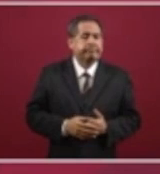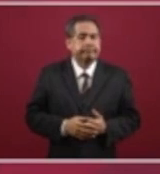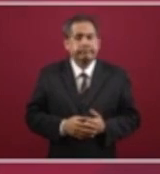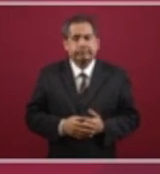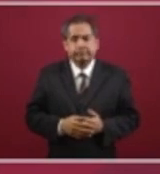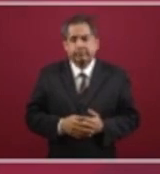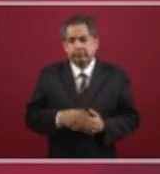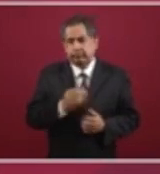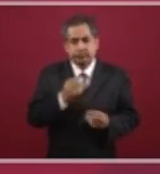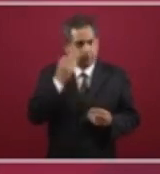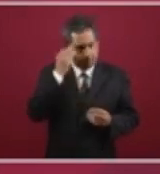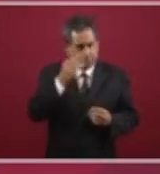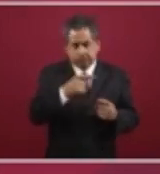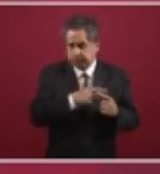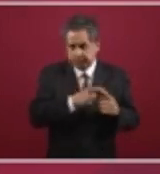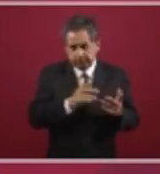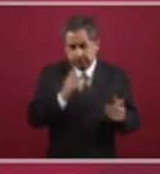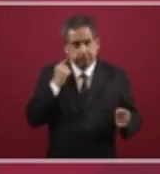Es mucho tiempo